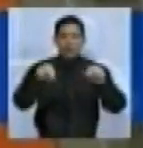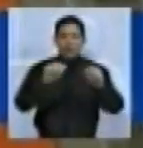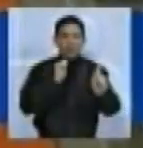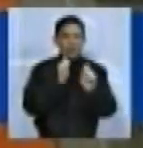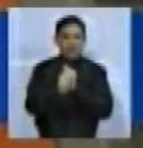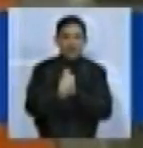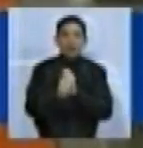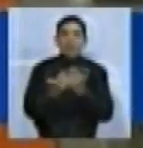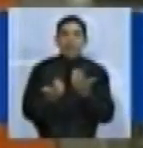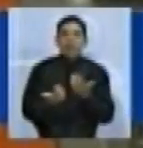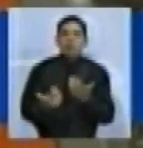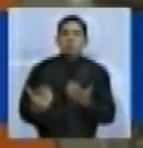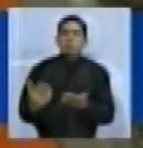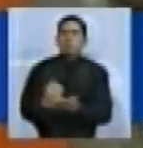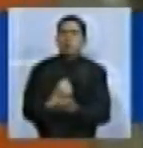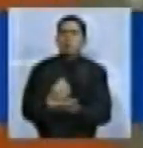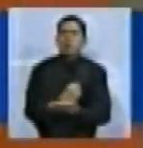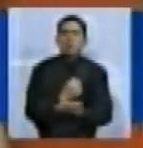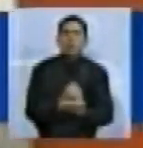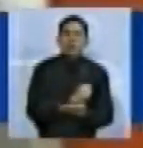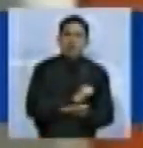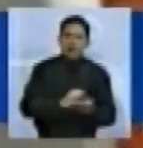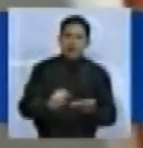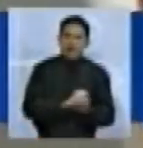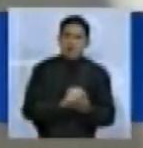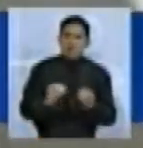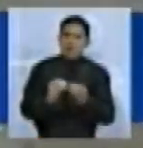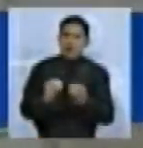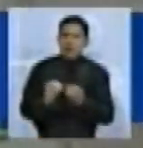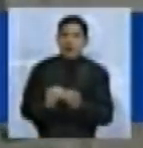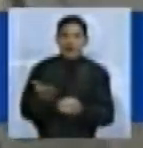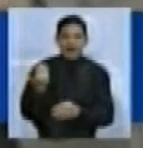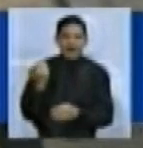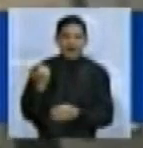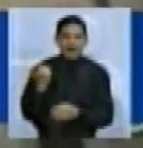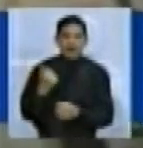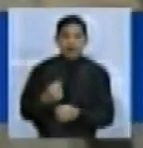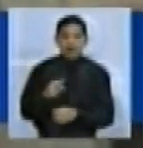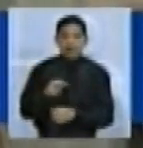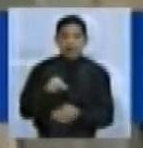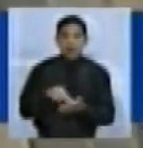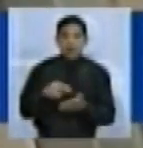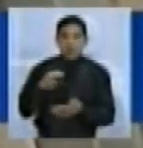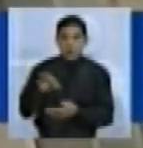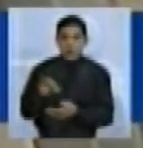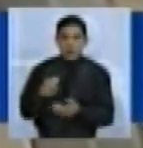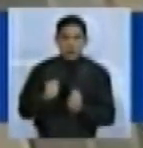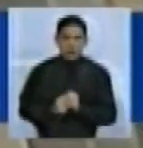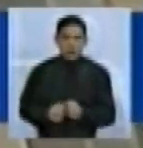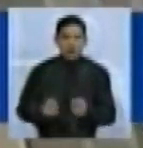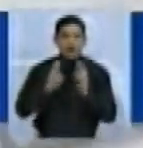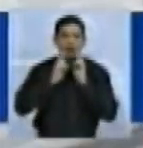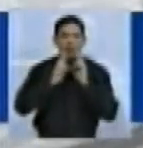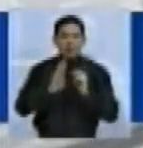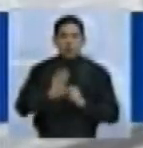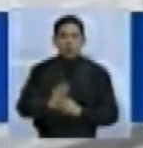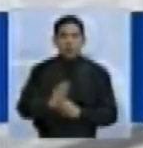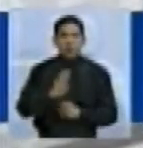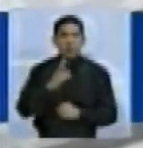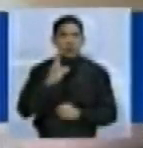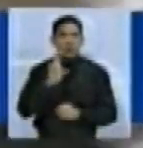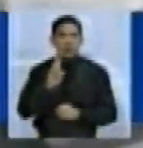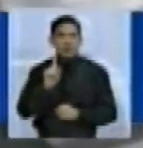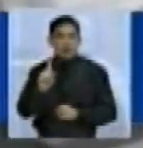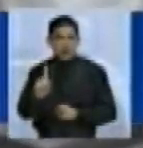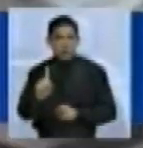de cobros de intereses en las tarjetas de crédito que debía aplicarse este 2019 por la resolución